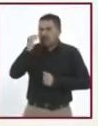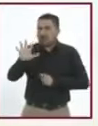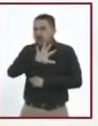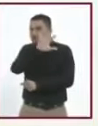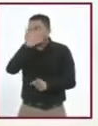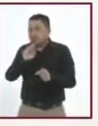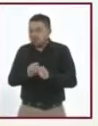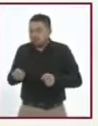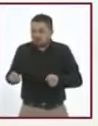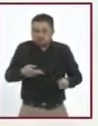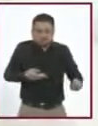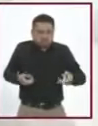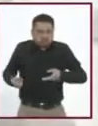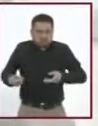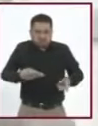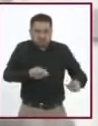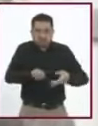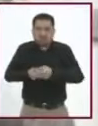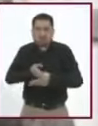aportado.